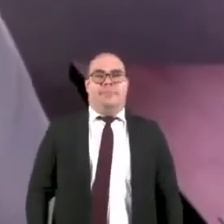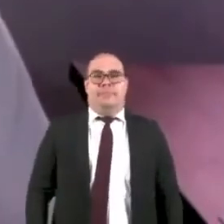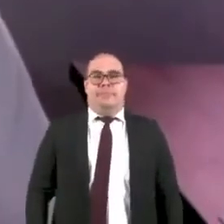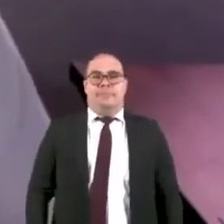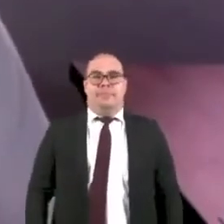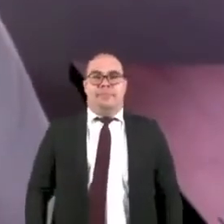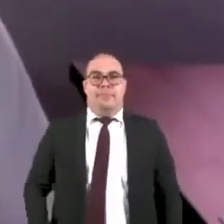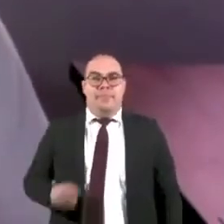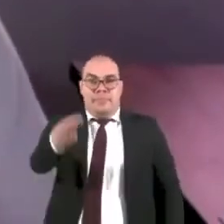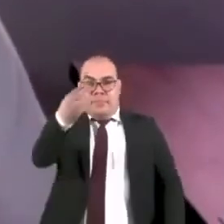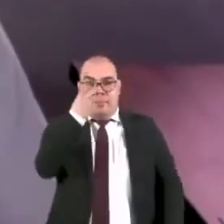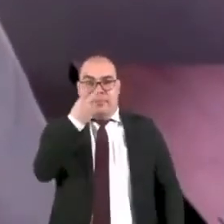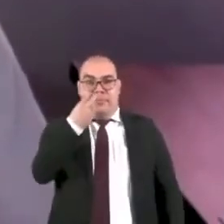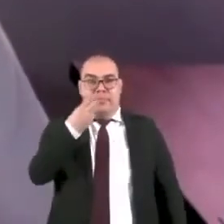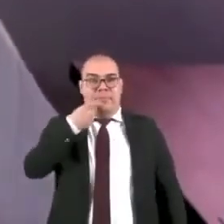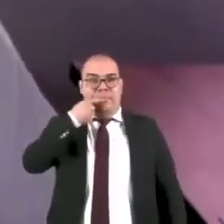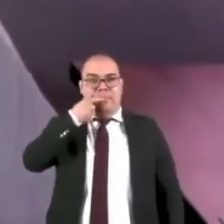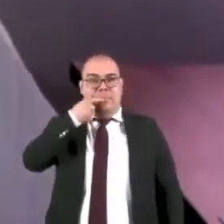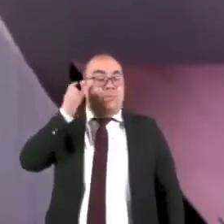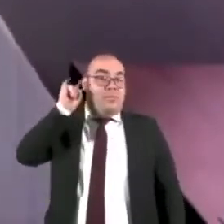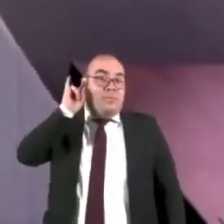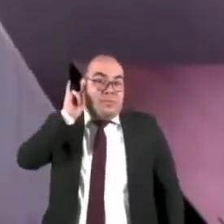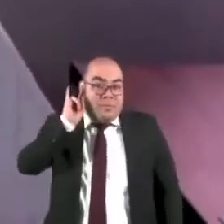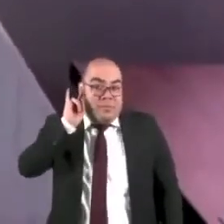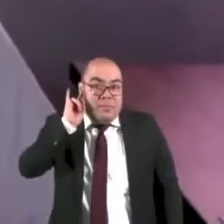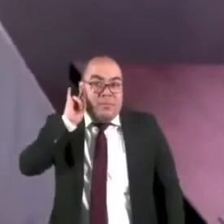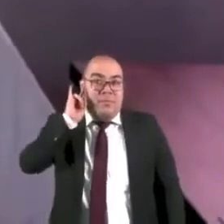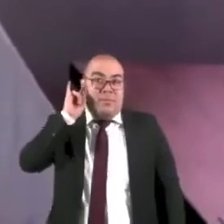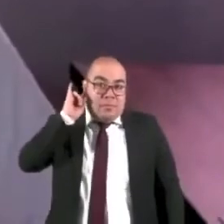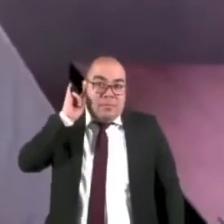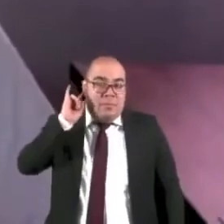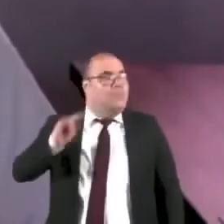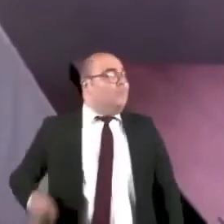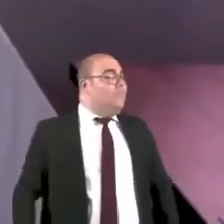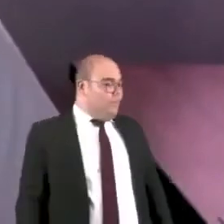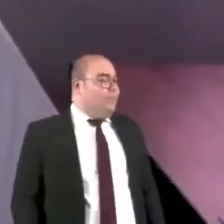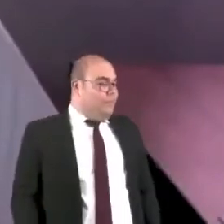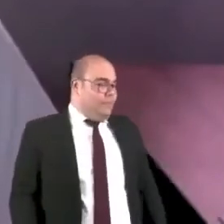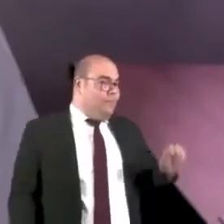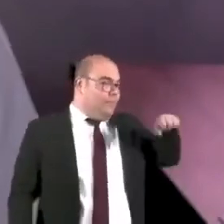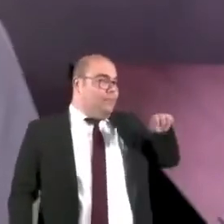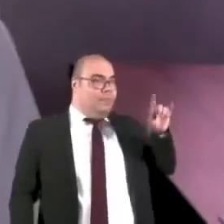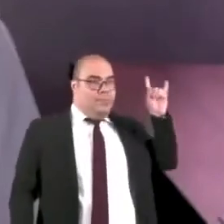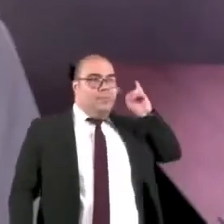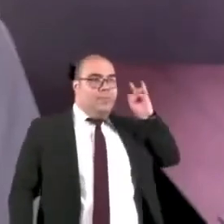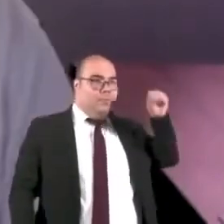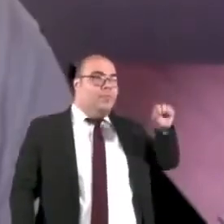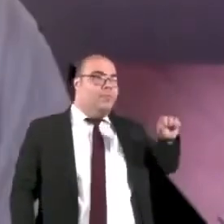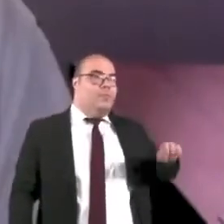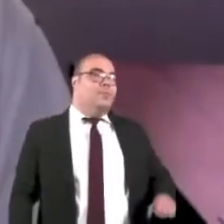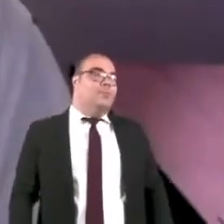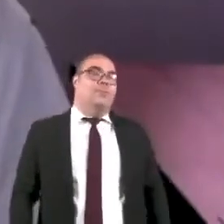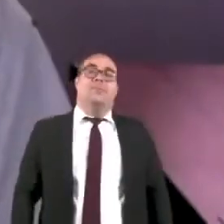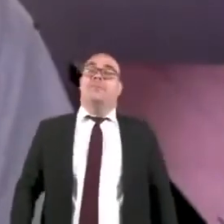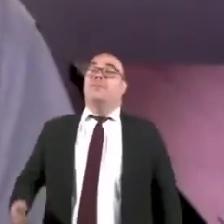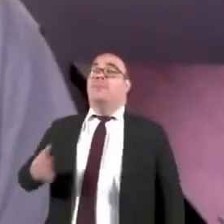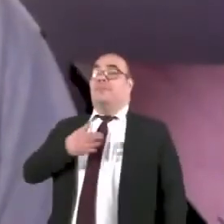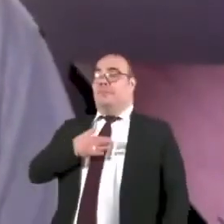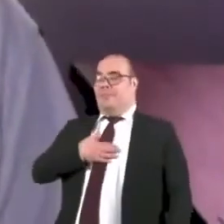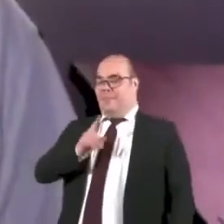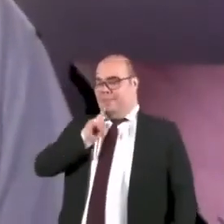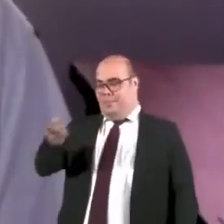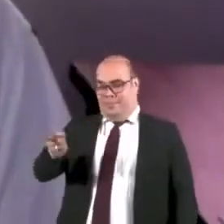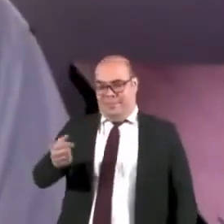Si se me está viendo, se me está escuchando, si es que sí. Sí, ah, bueno. Sí, yo le